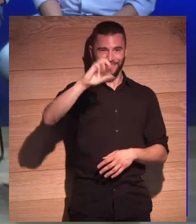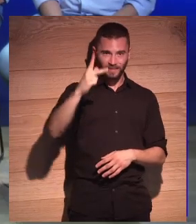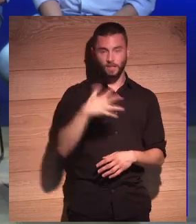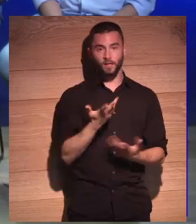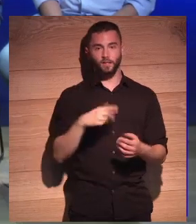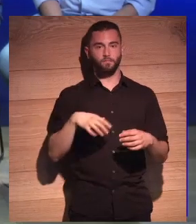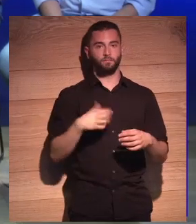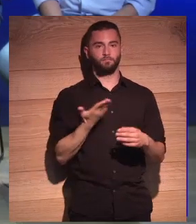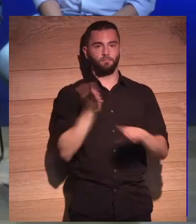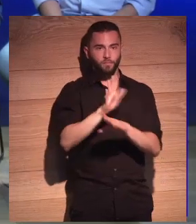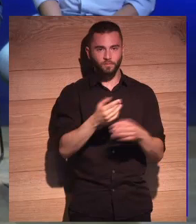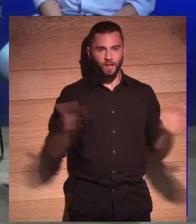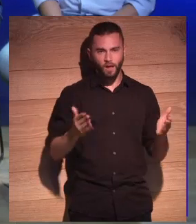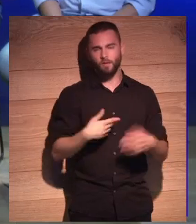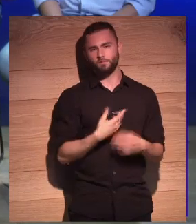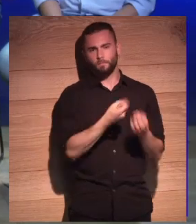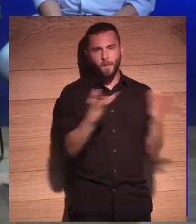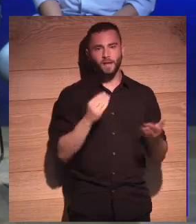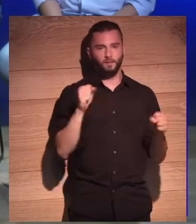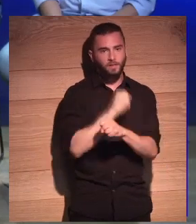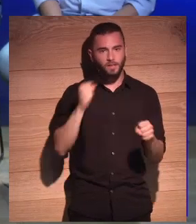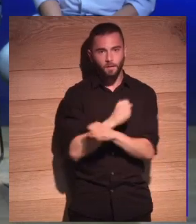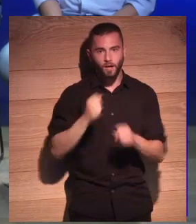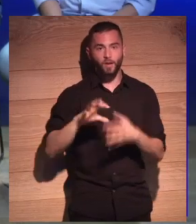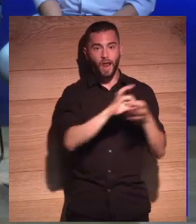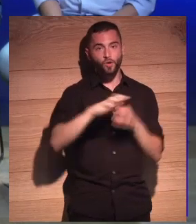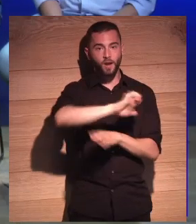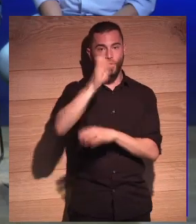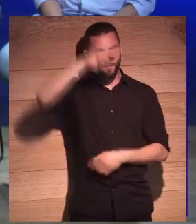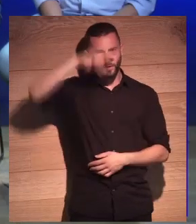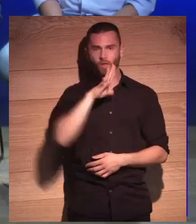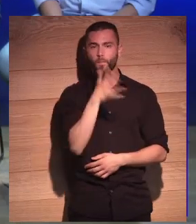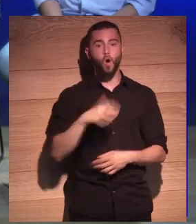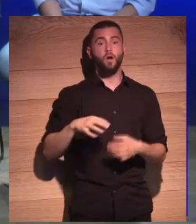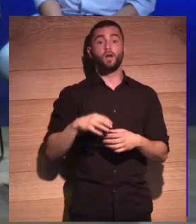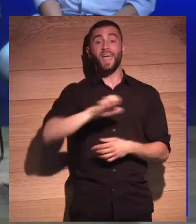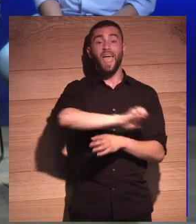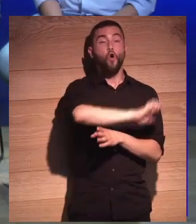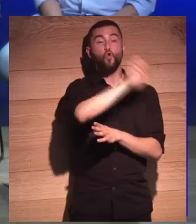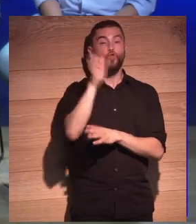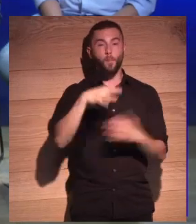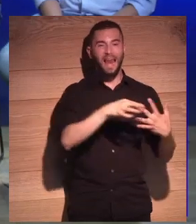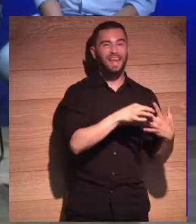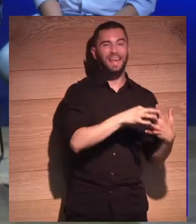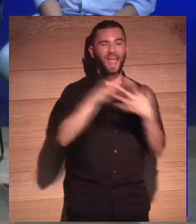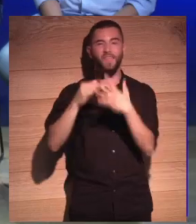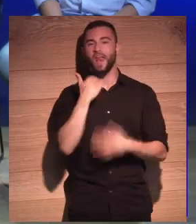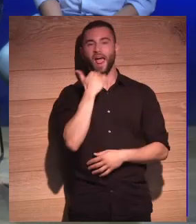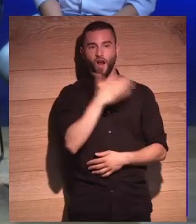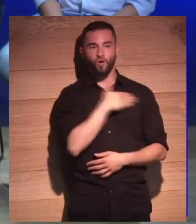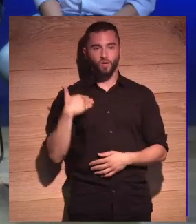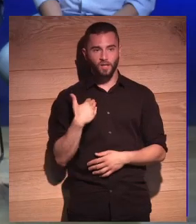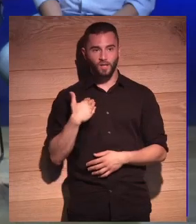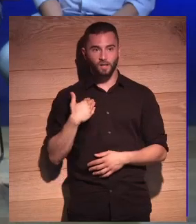acuerdo? Luego la Comisión Europea tiene preocupación porque Europa lidere de alguna forma algo, no sé ya si